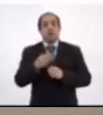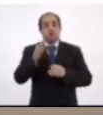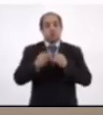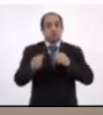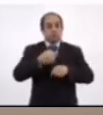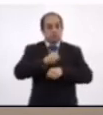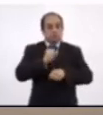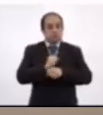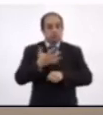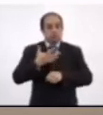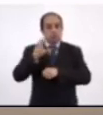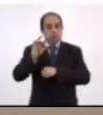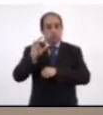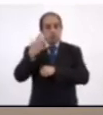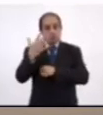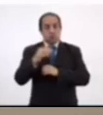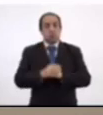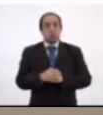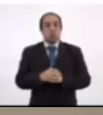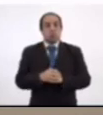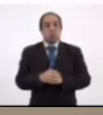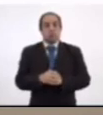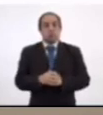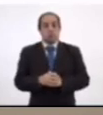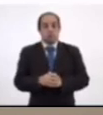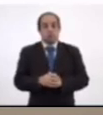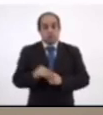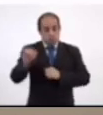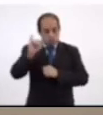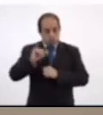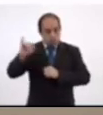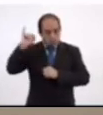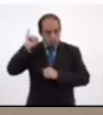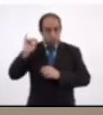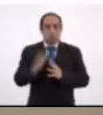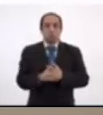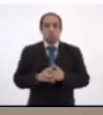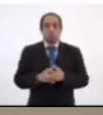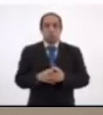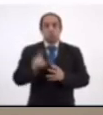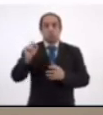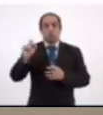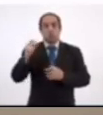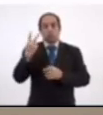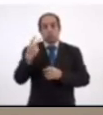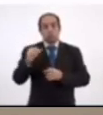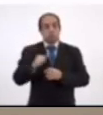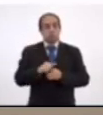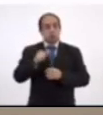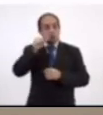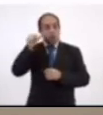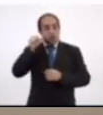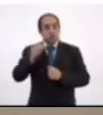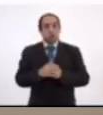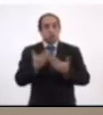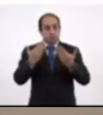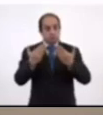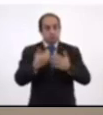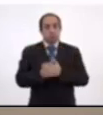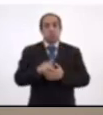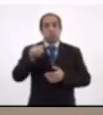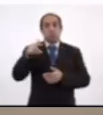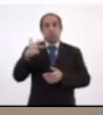pasando de 35 el jueves de la semana previa a 22 el día de ayer, 12 despachos de